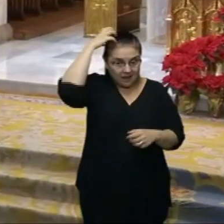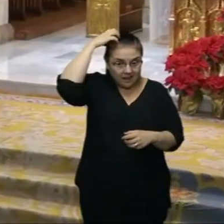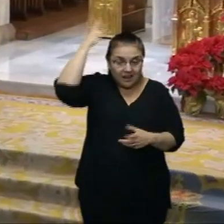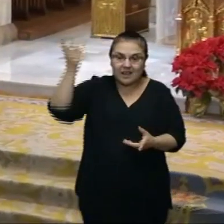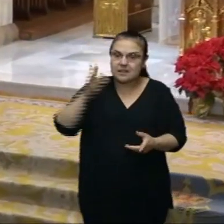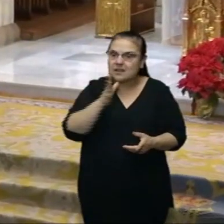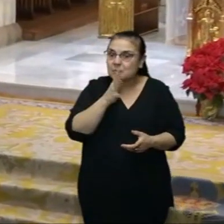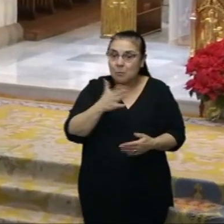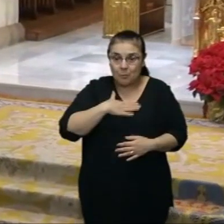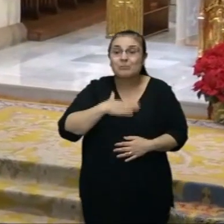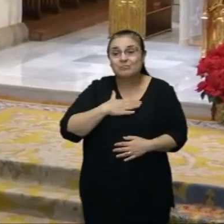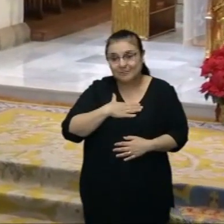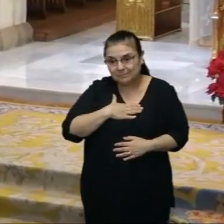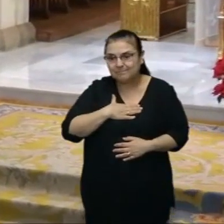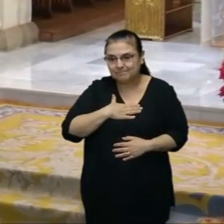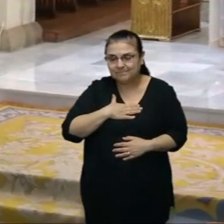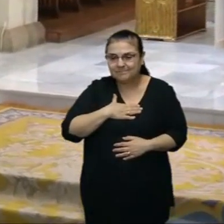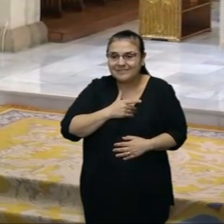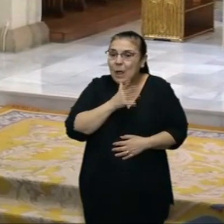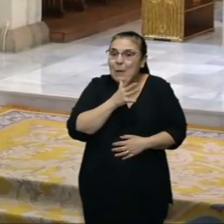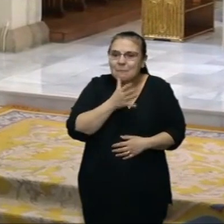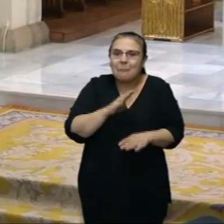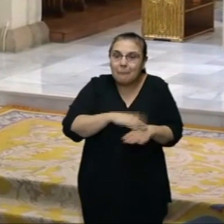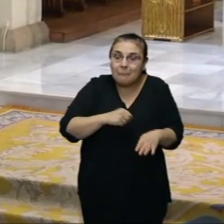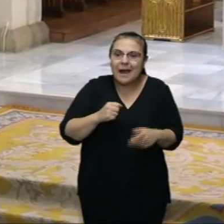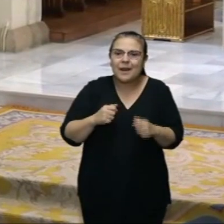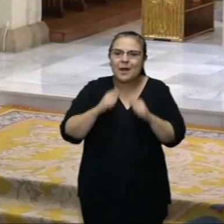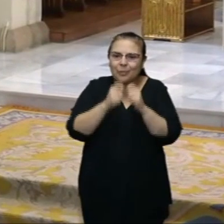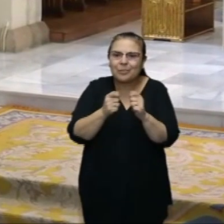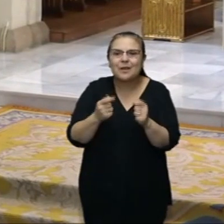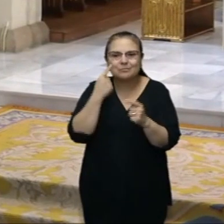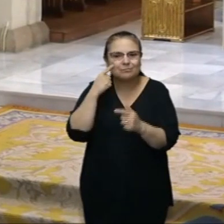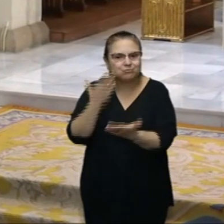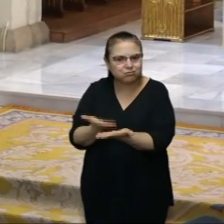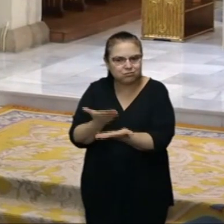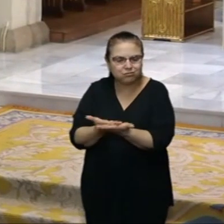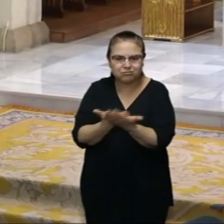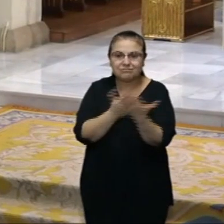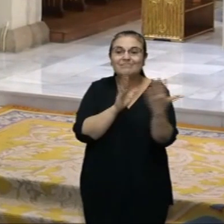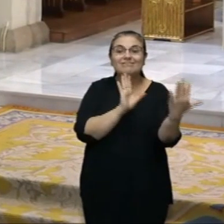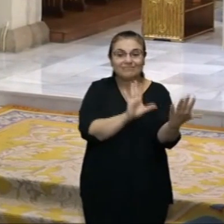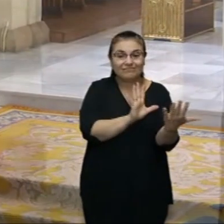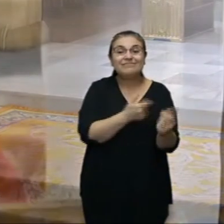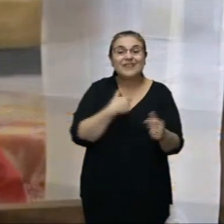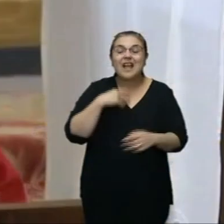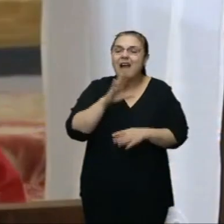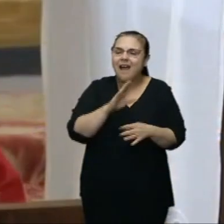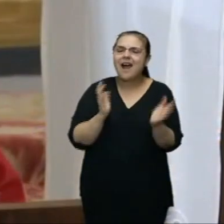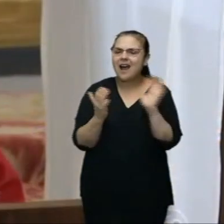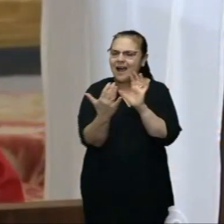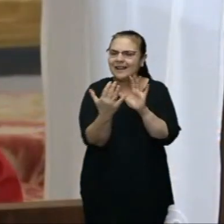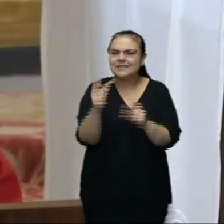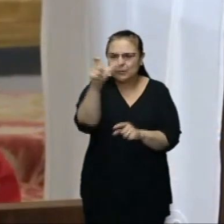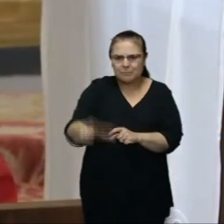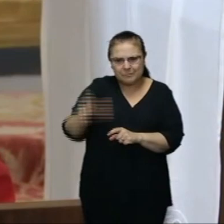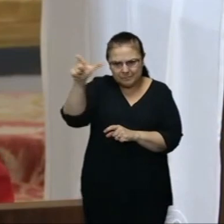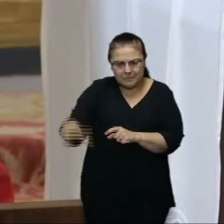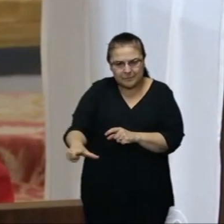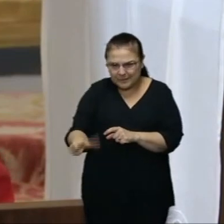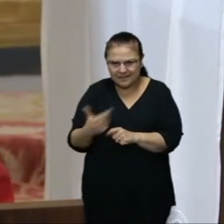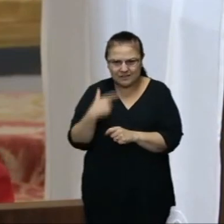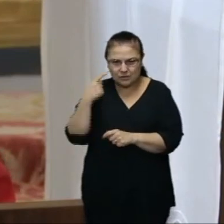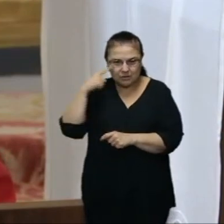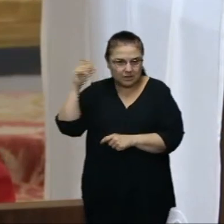por mi causa, para dar testimonio ante ellos y ante los gentiles. Cuando